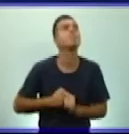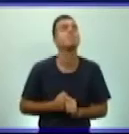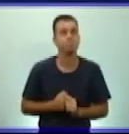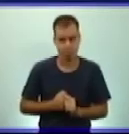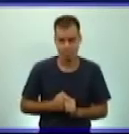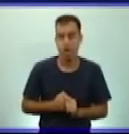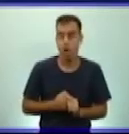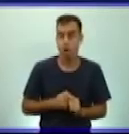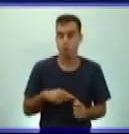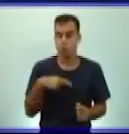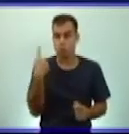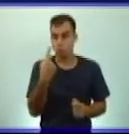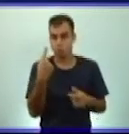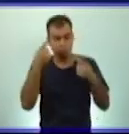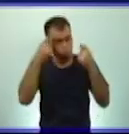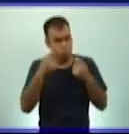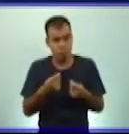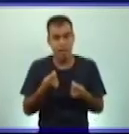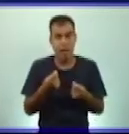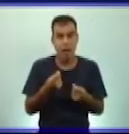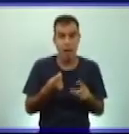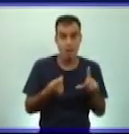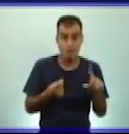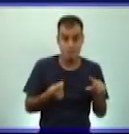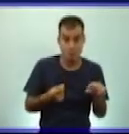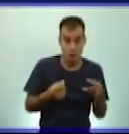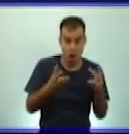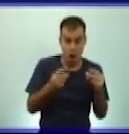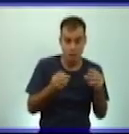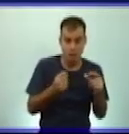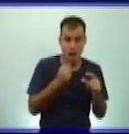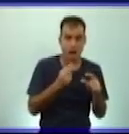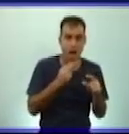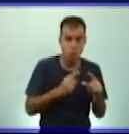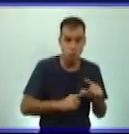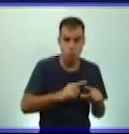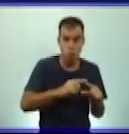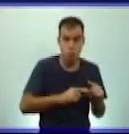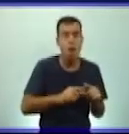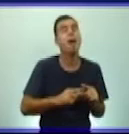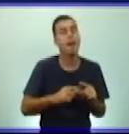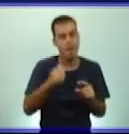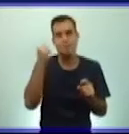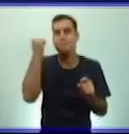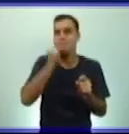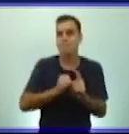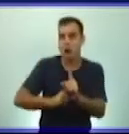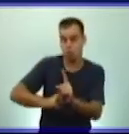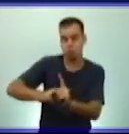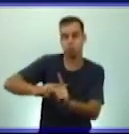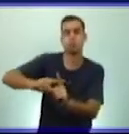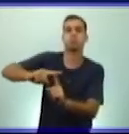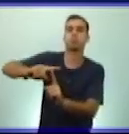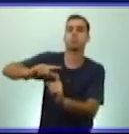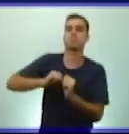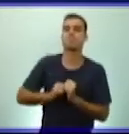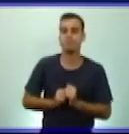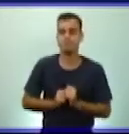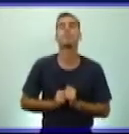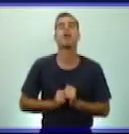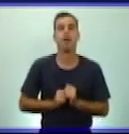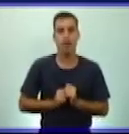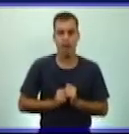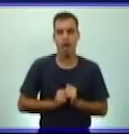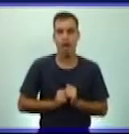podemos concluir que a menor masa, mayor será la elevación de la temperatura. Pero si